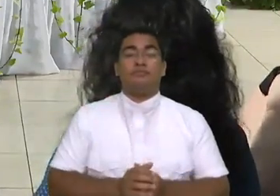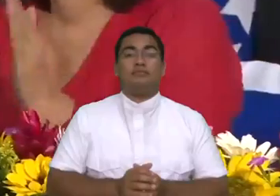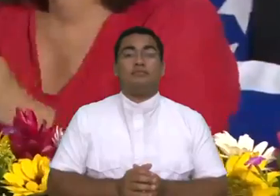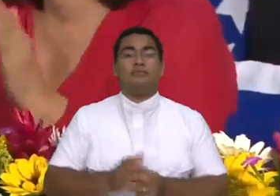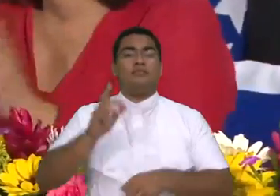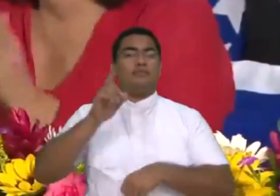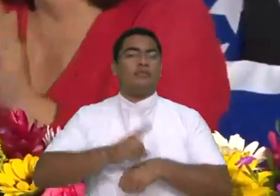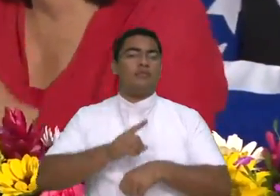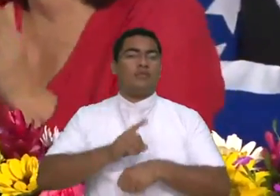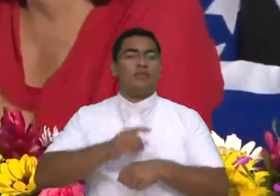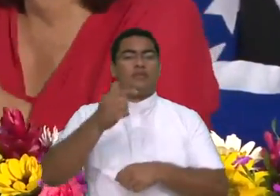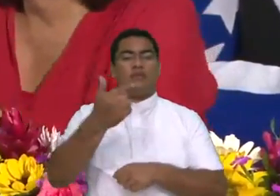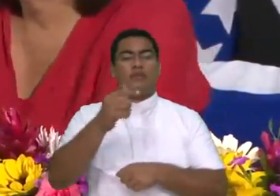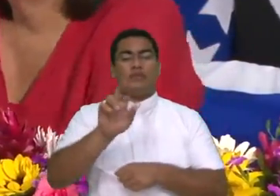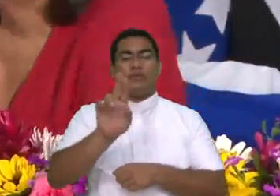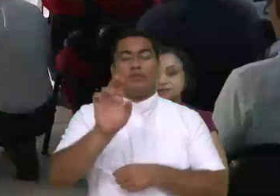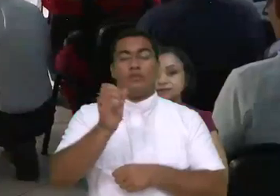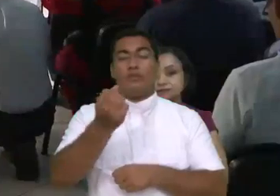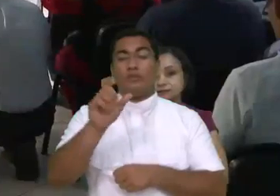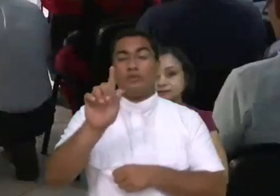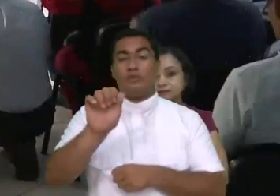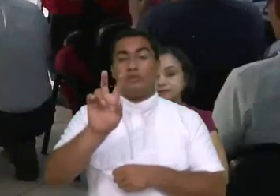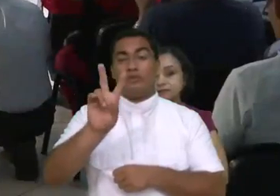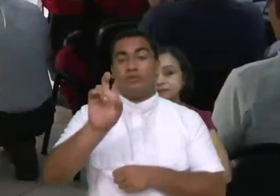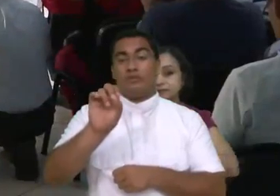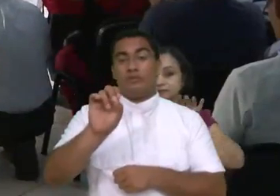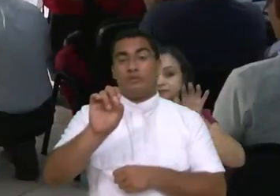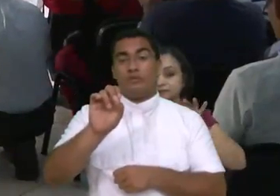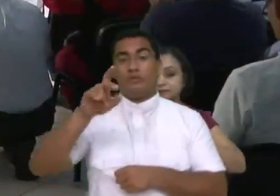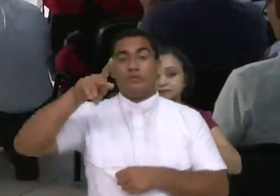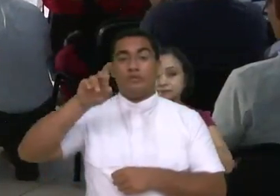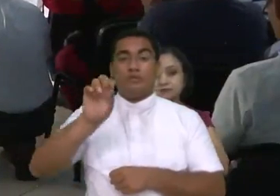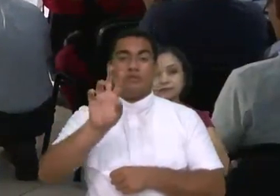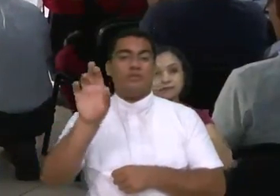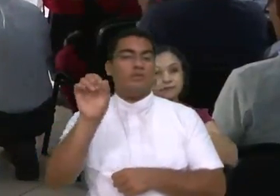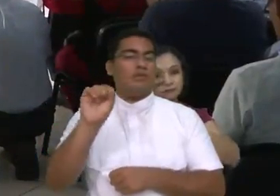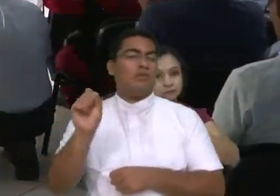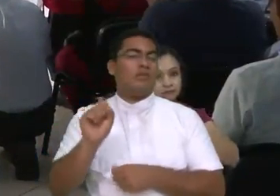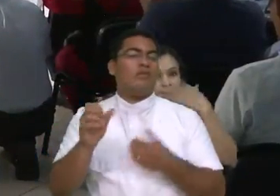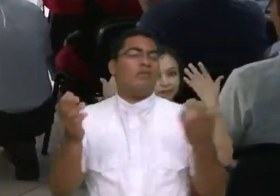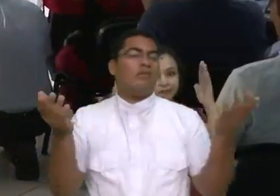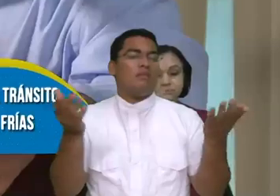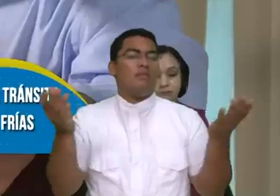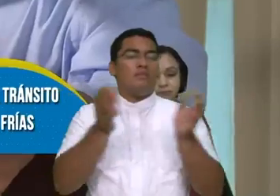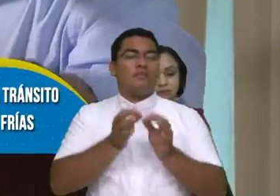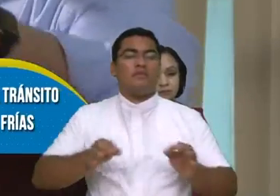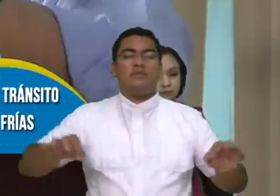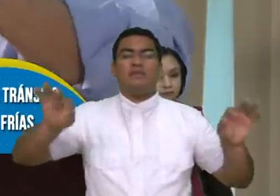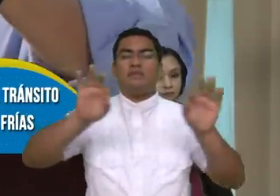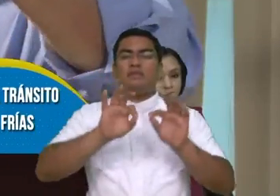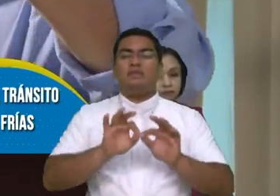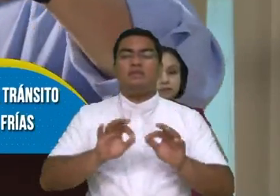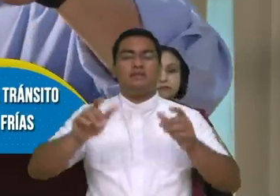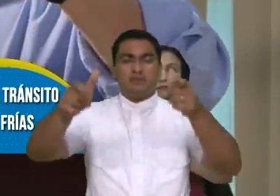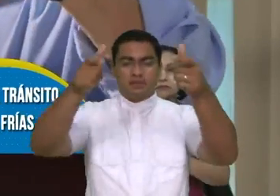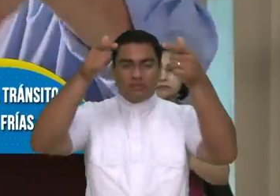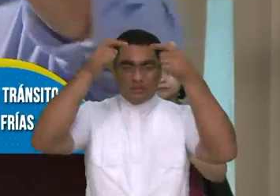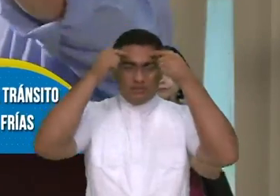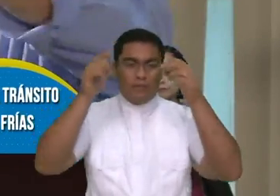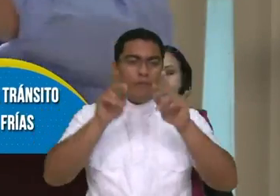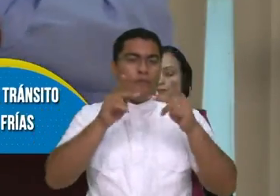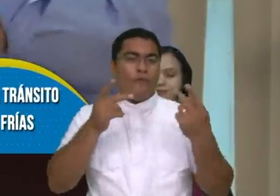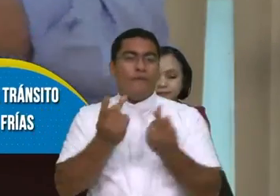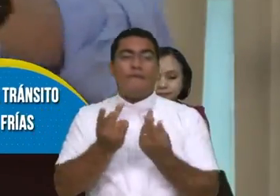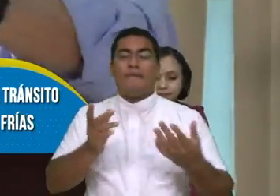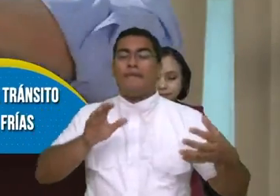doctor Gustavo Porras destacó la enseñanza de Chávez de estar con el pueblo y escucharlo. Lo debemos de sentir